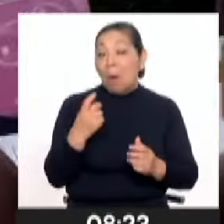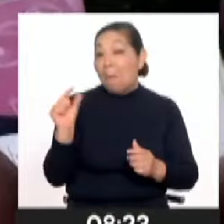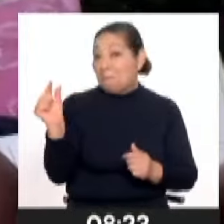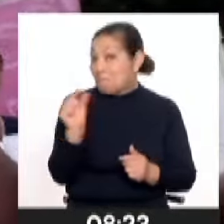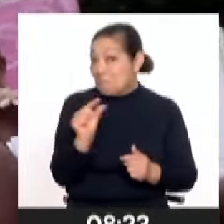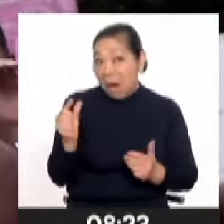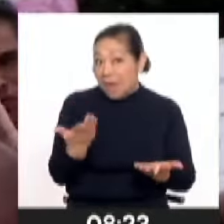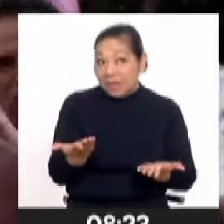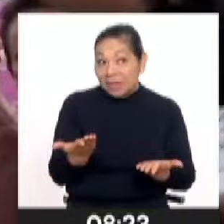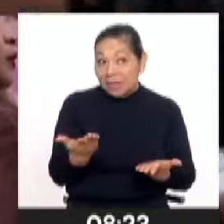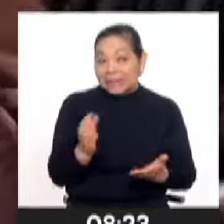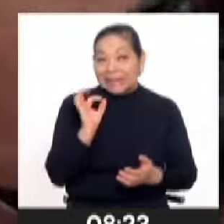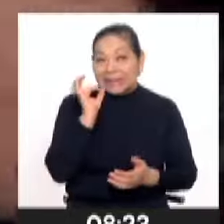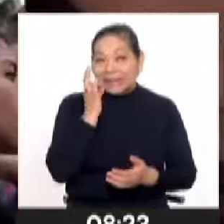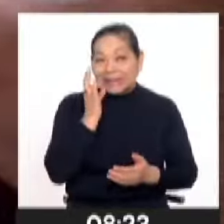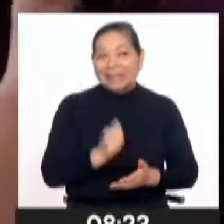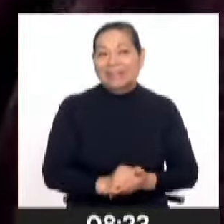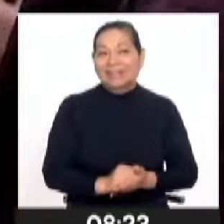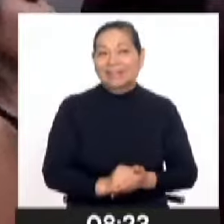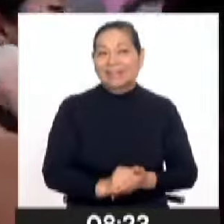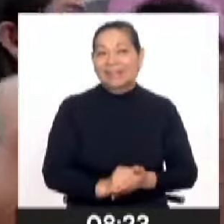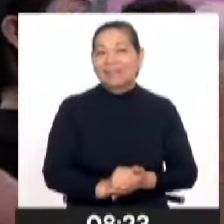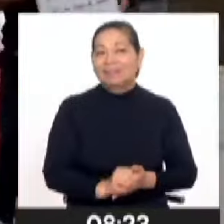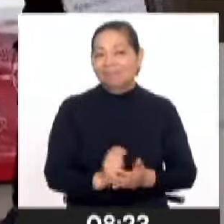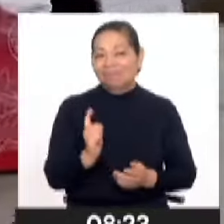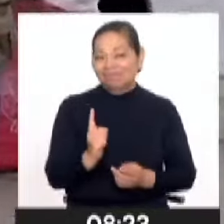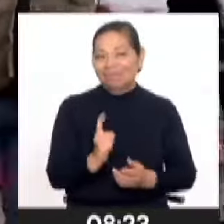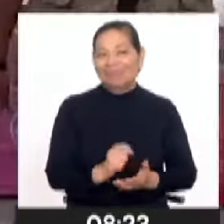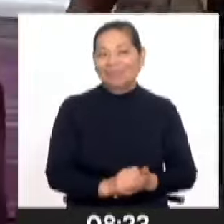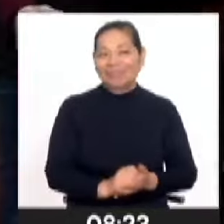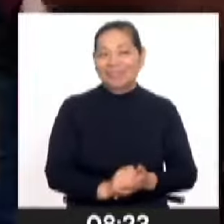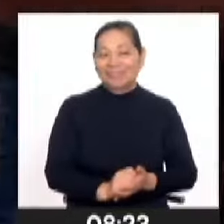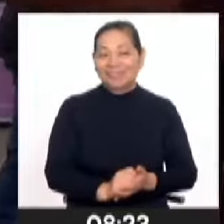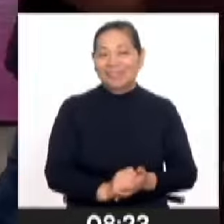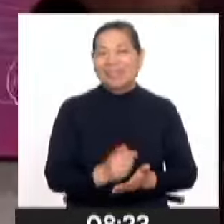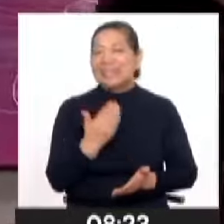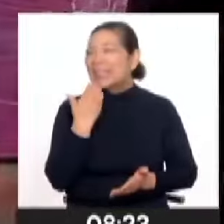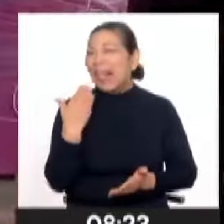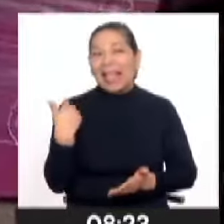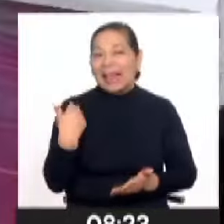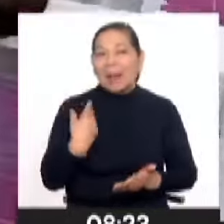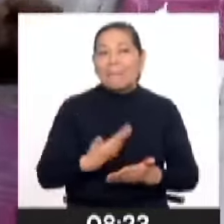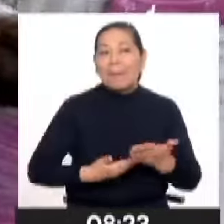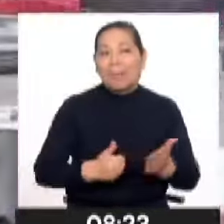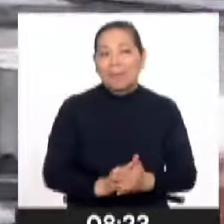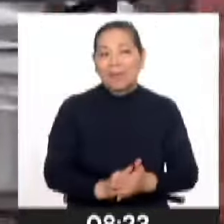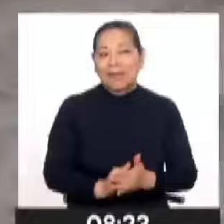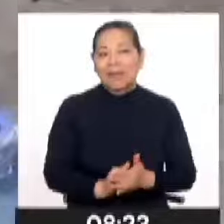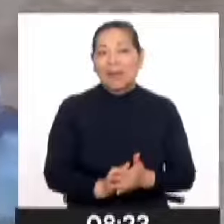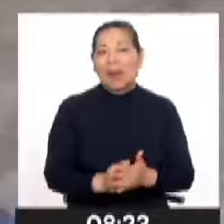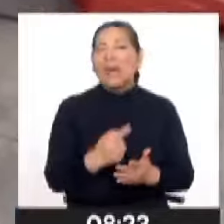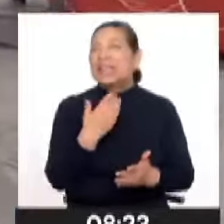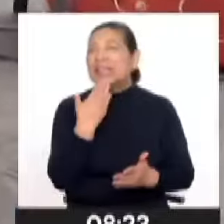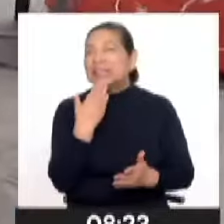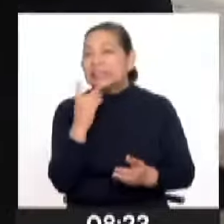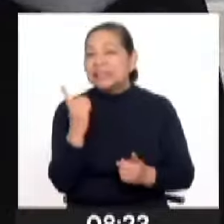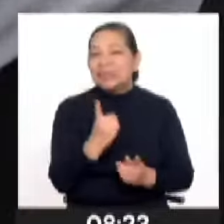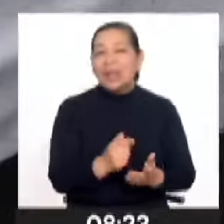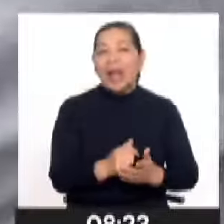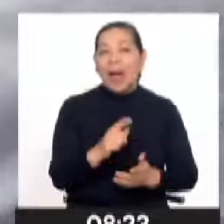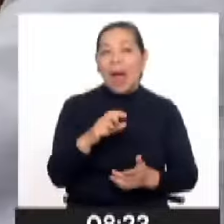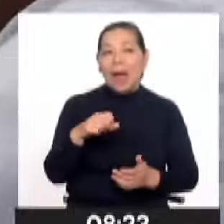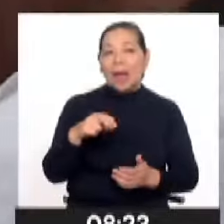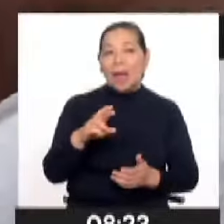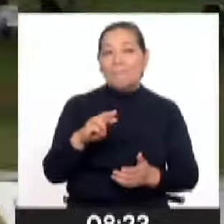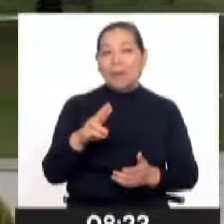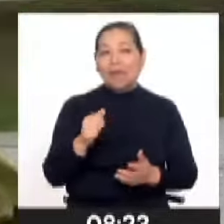barato, sobre todo sabroso. Y lo demás lo averiguo yo. Señorita, señorita, señorita, ¿qué tienen sus papeles? Ay, pues a los conductores, Luis Alonso y Ana